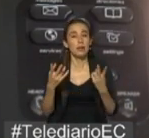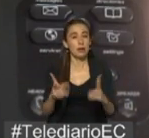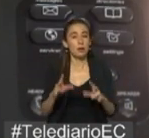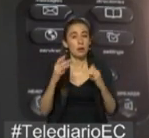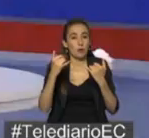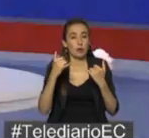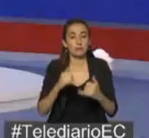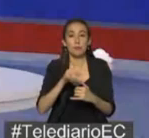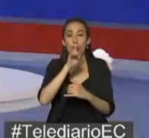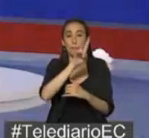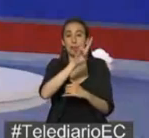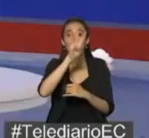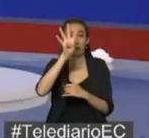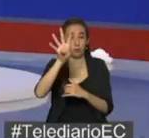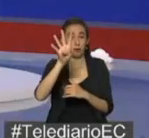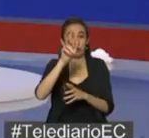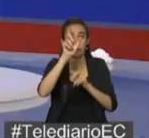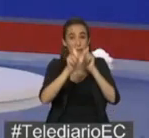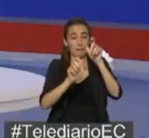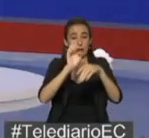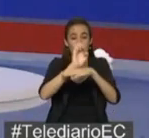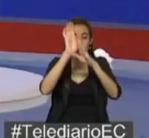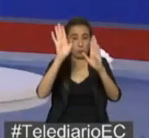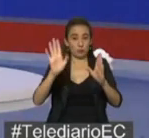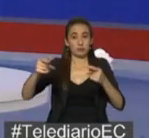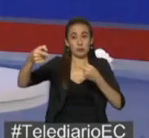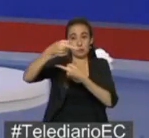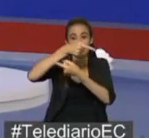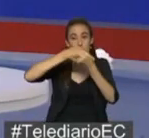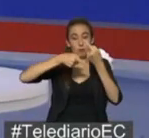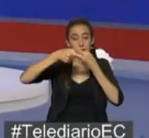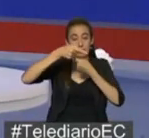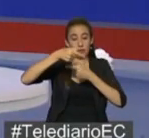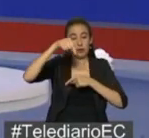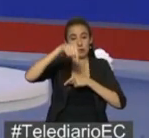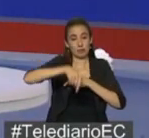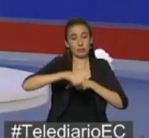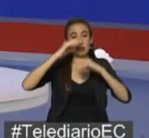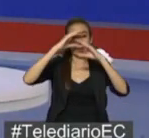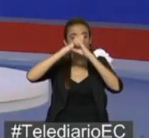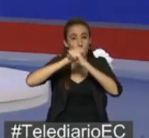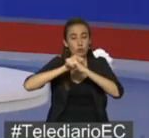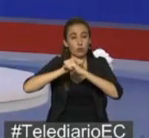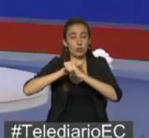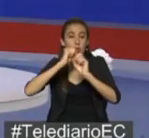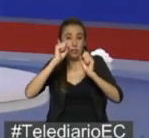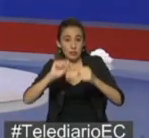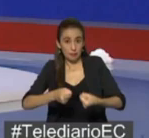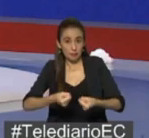24 personas que vinieron al Ecuador en la noche de ayer, quizá existe otro grupo que